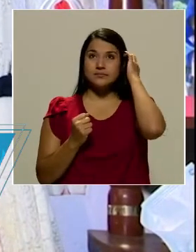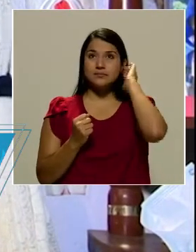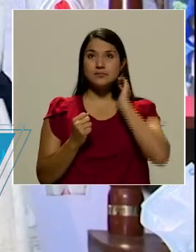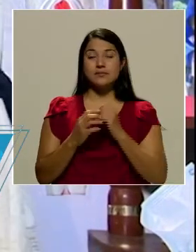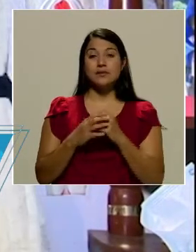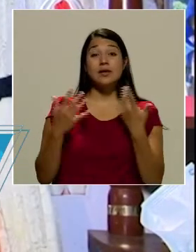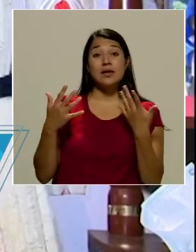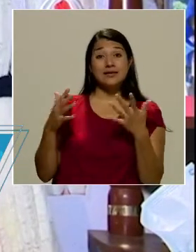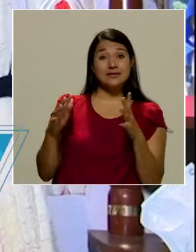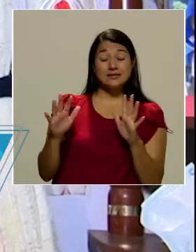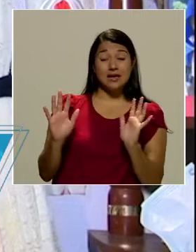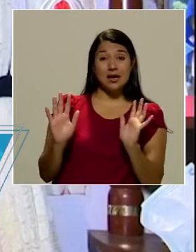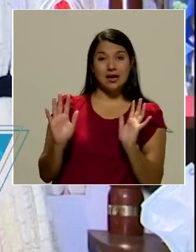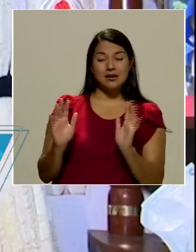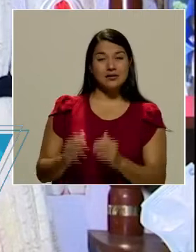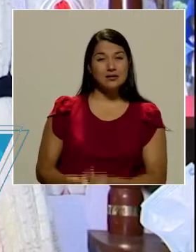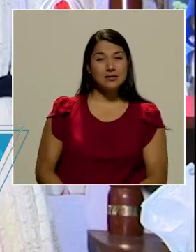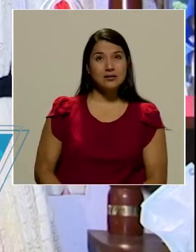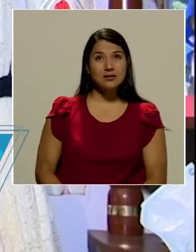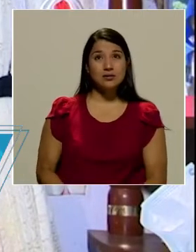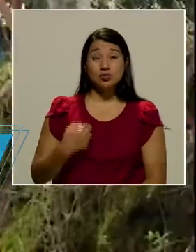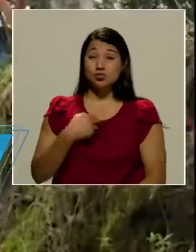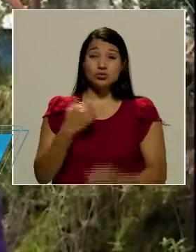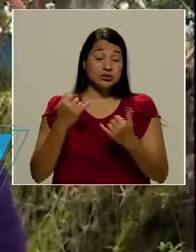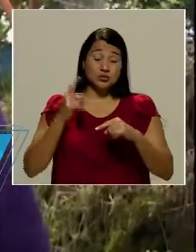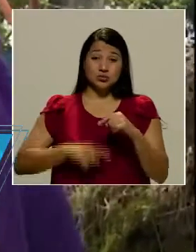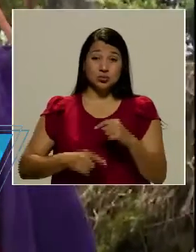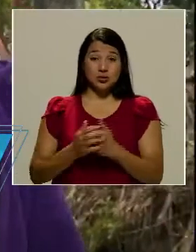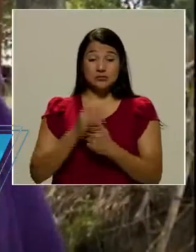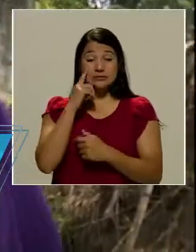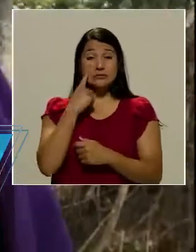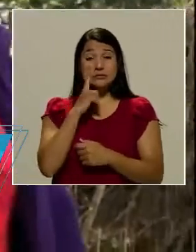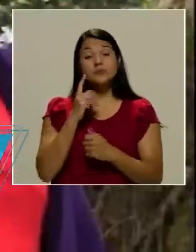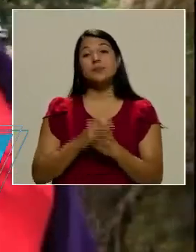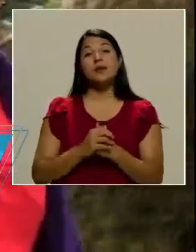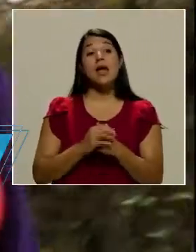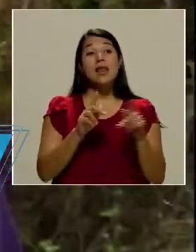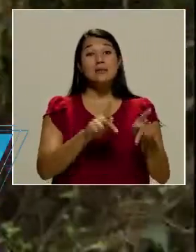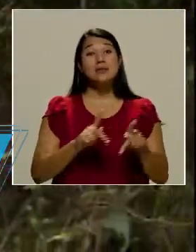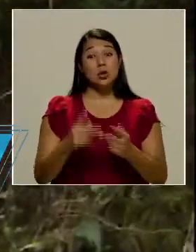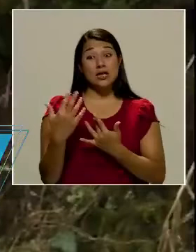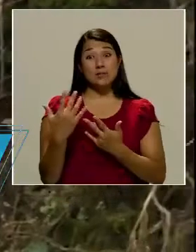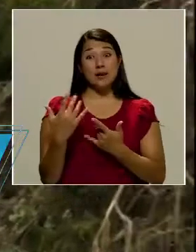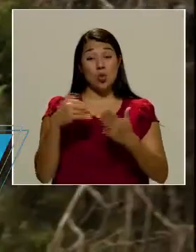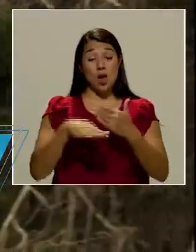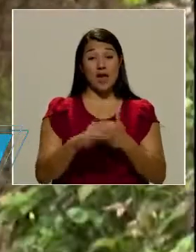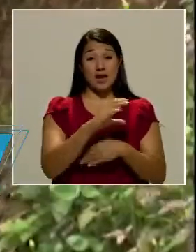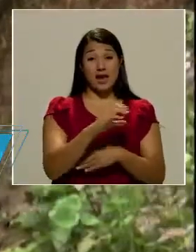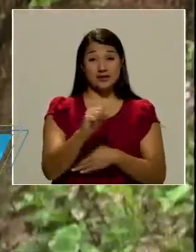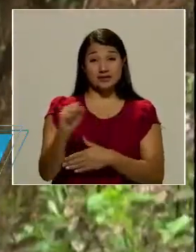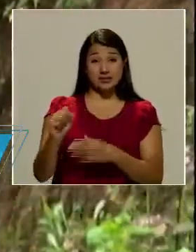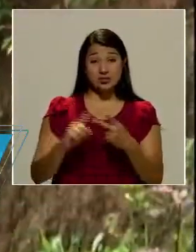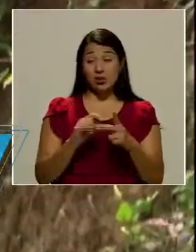Ya a las edades de nosotros, no podemos. Las listas de espera en la Caja Costarricense de Seguro Social, el abandono